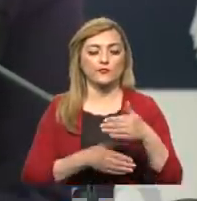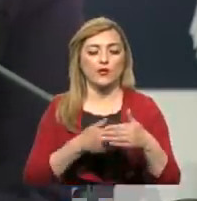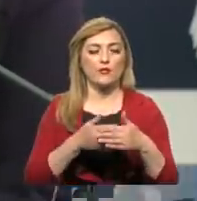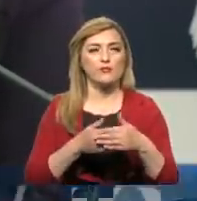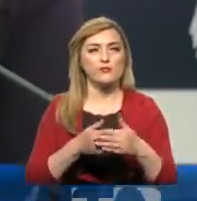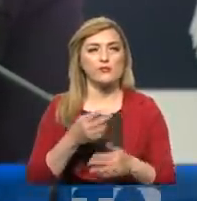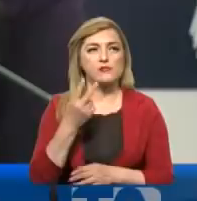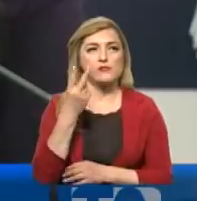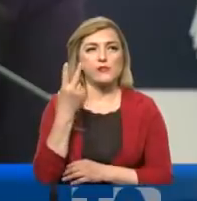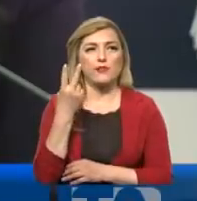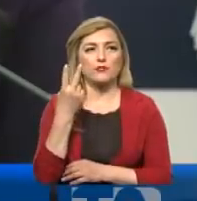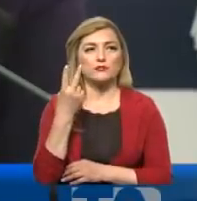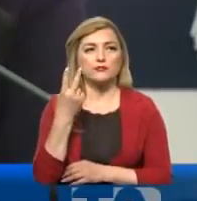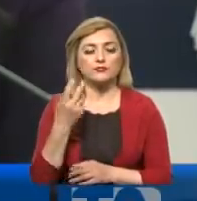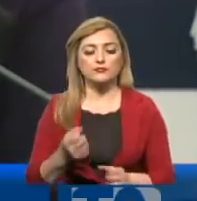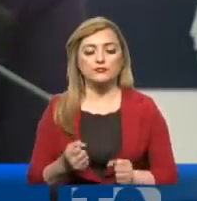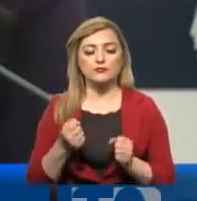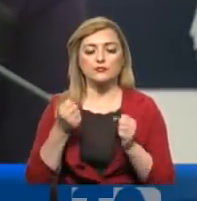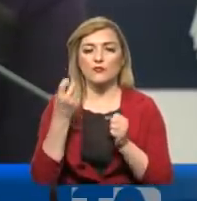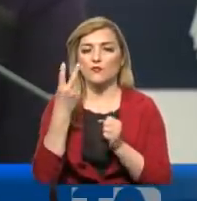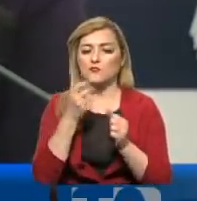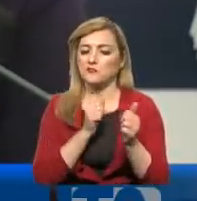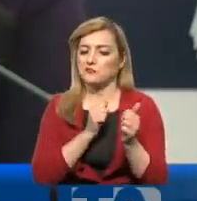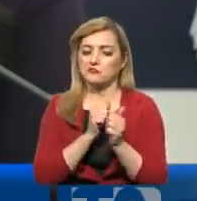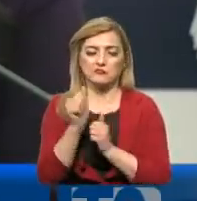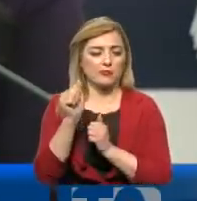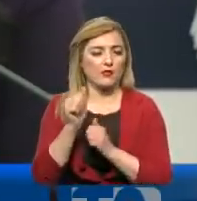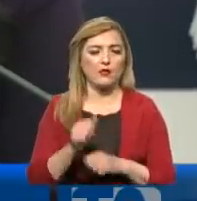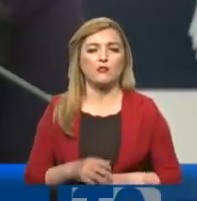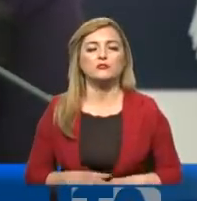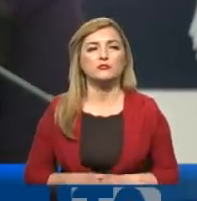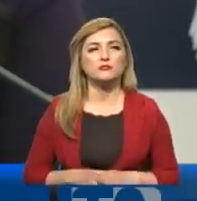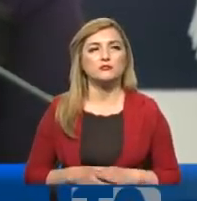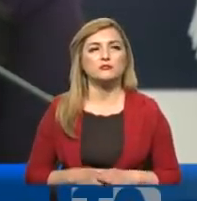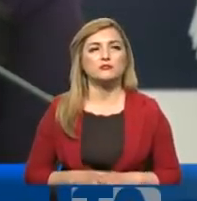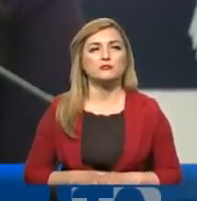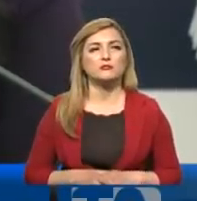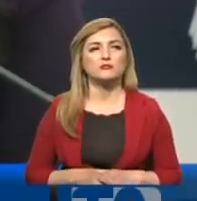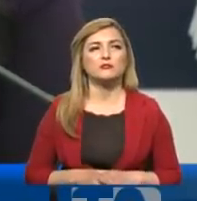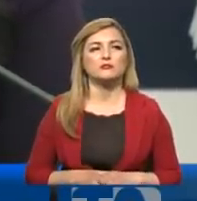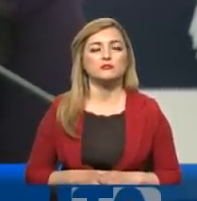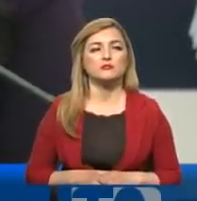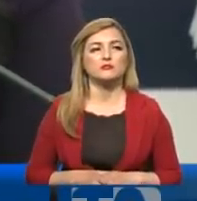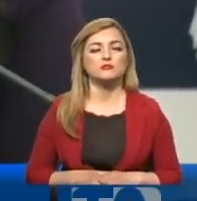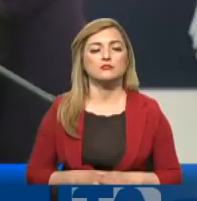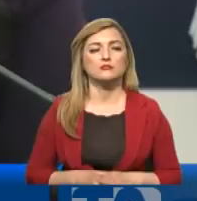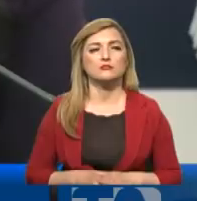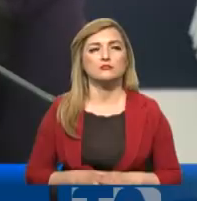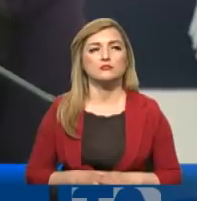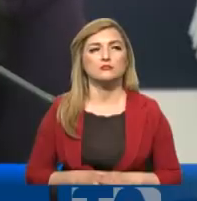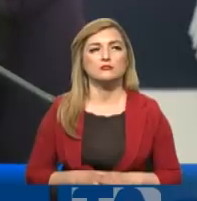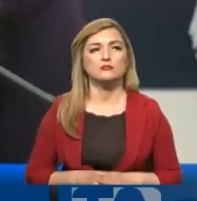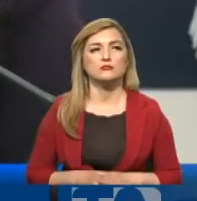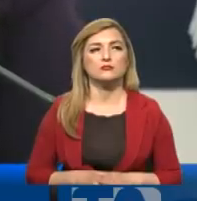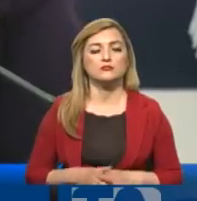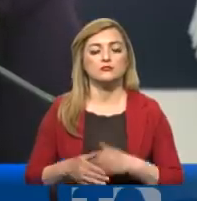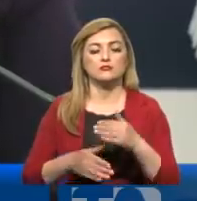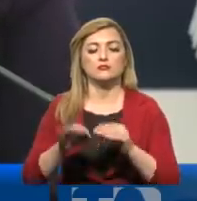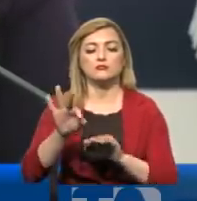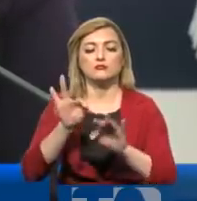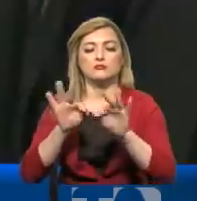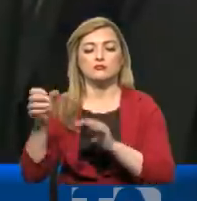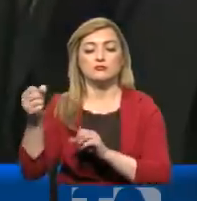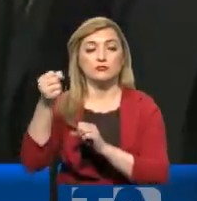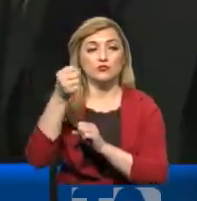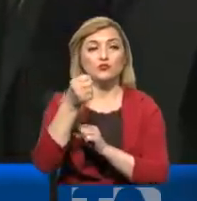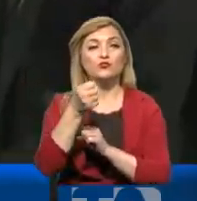de alta rigurosidad. Un proceso de evaluación y un proceso de selección y